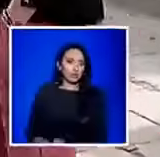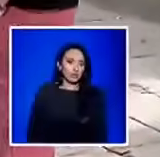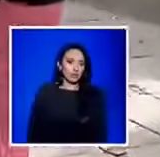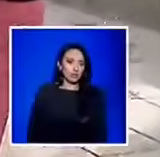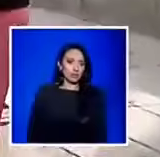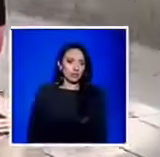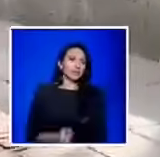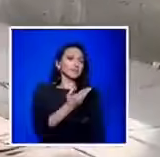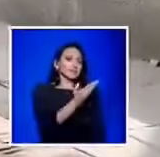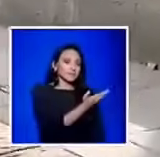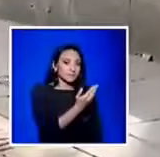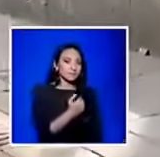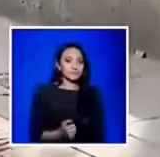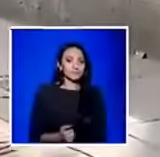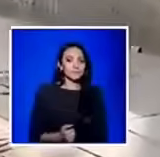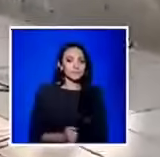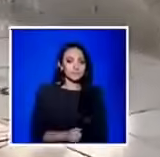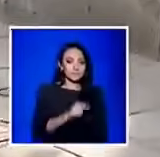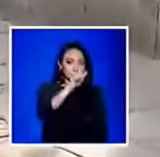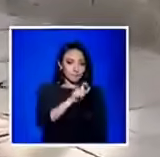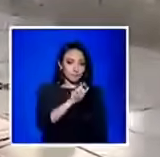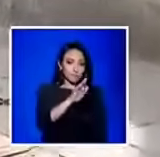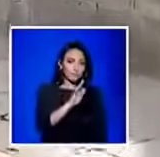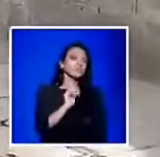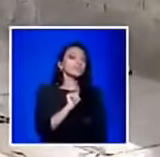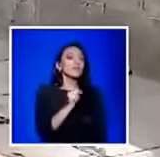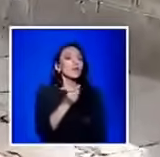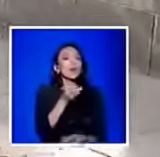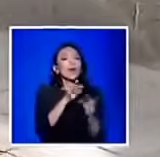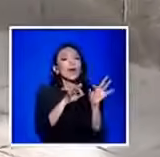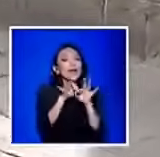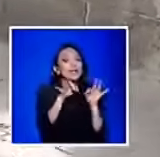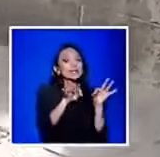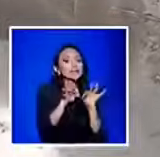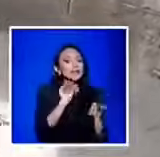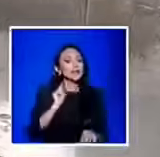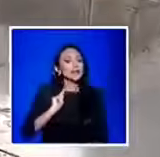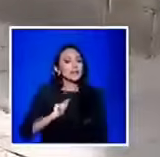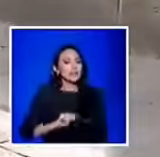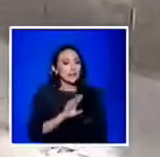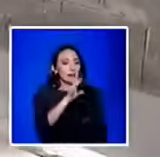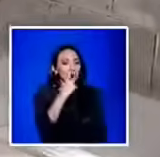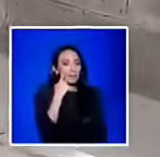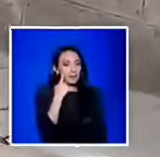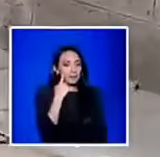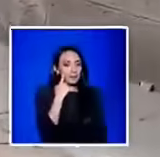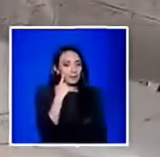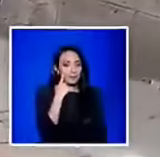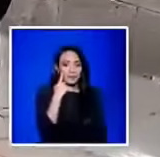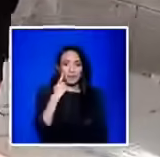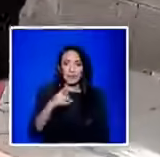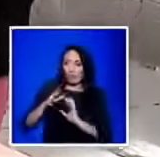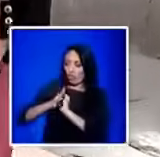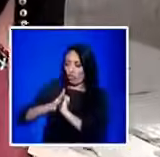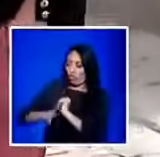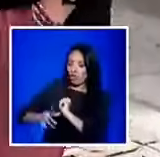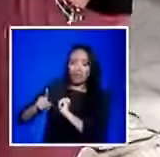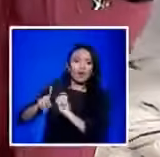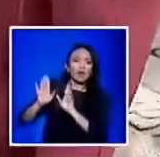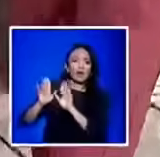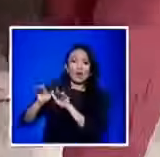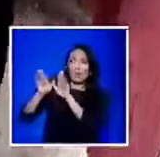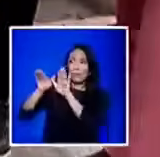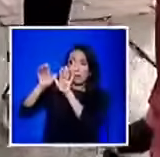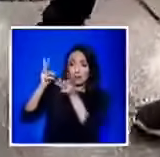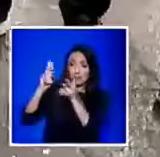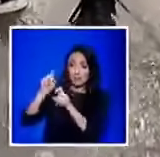a Tania, que es especialista y restauradora, para que nos comente algunos detalles. Miren, por ejemplo, también el excremento de la paloma va afectando. Muy